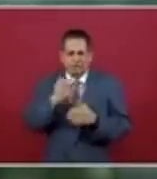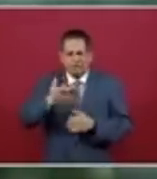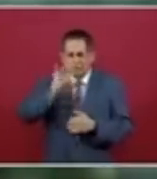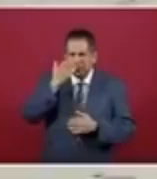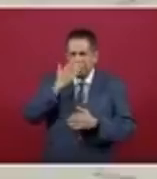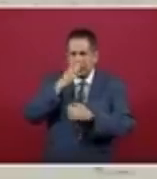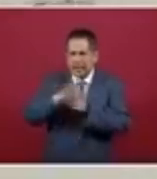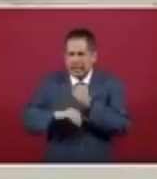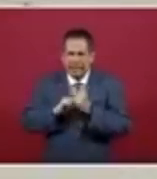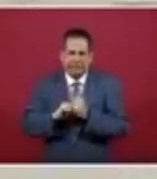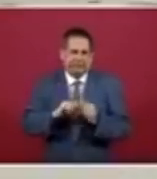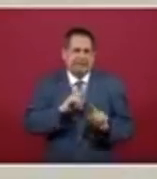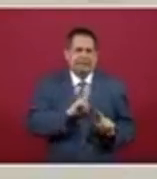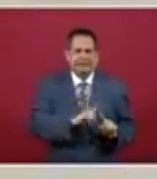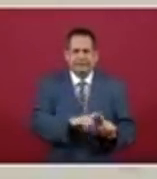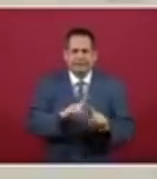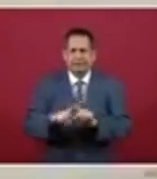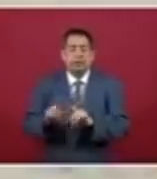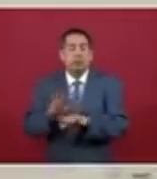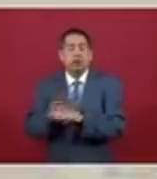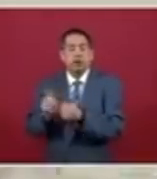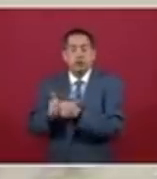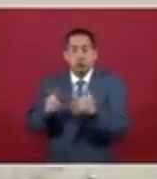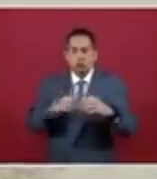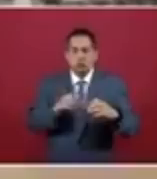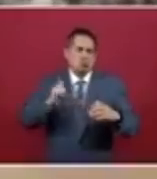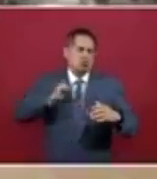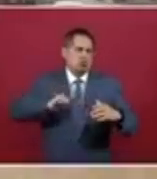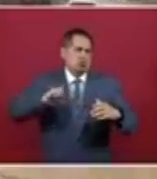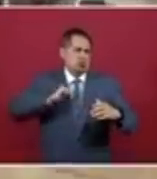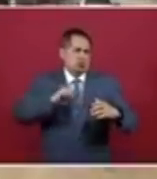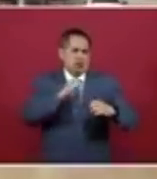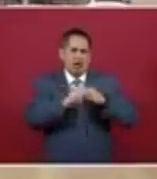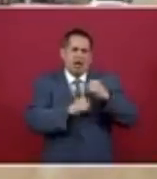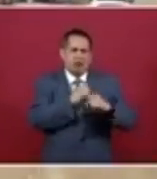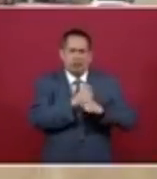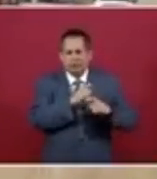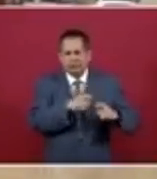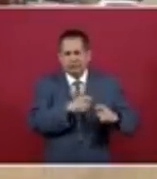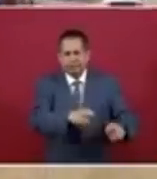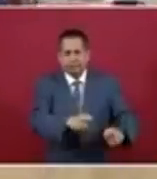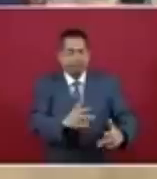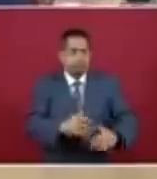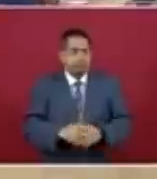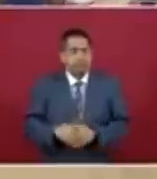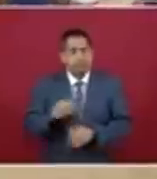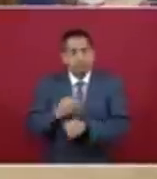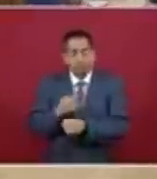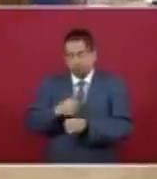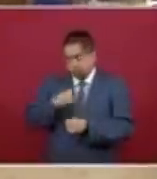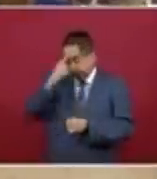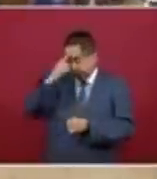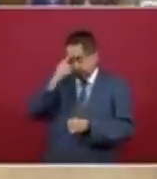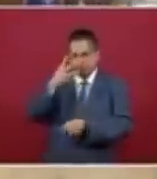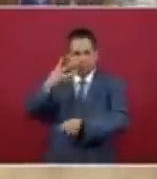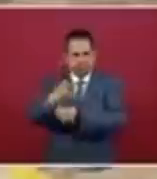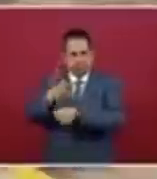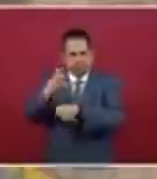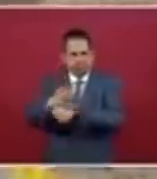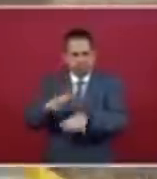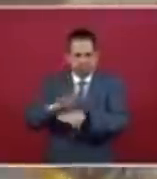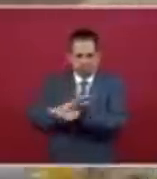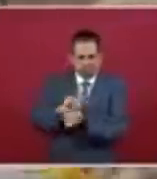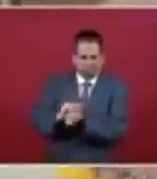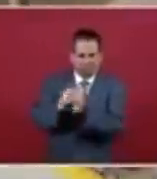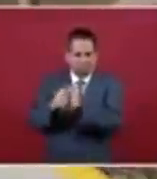florístico gracias a su aislamiento y a su antigüedad. Con el espíritu de la Cuarta Transformación, el Gobierno de México trabaja